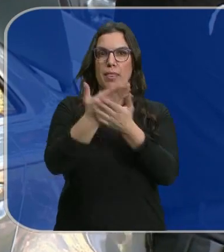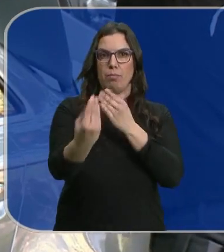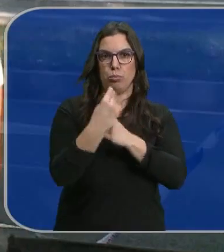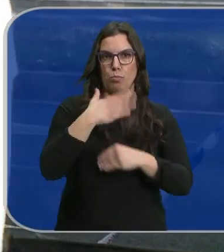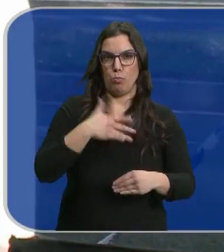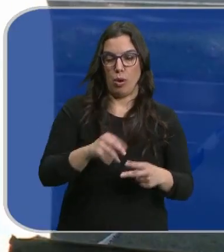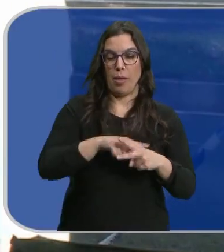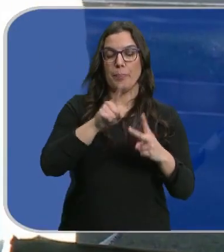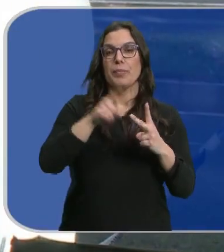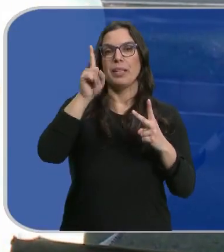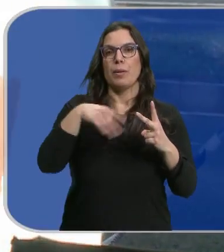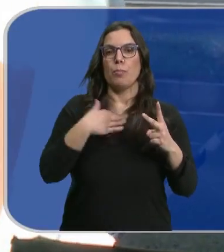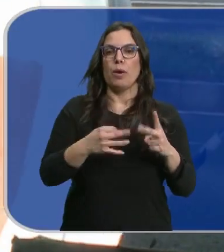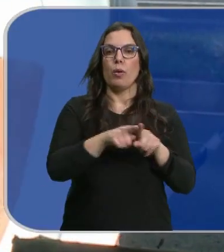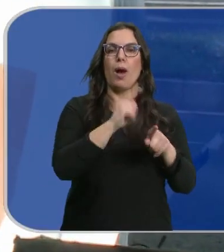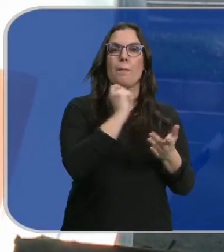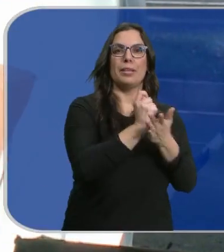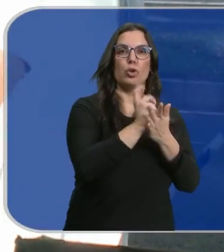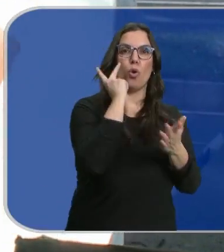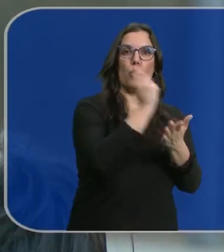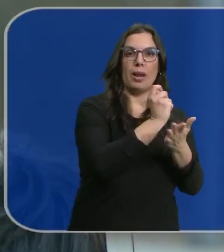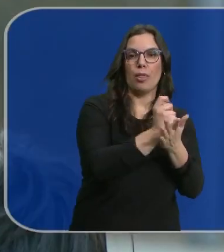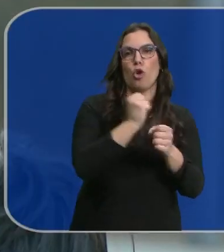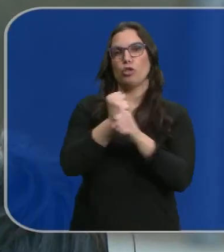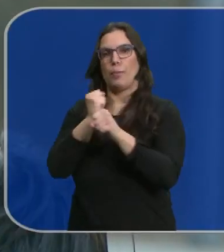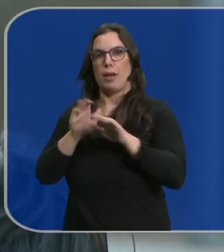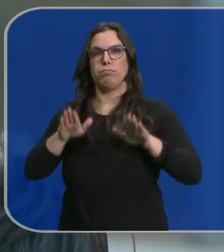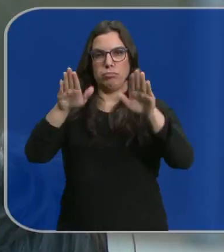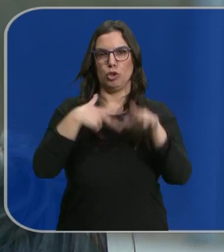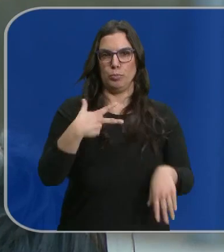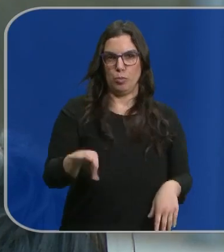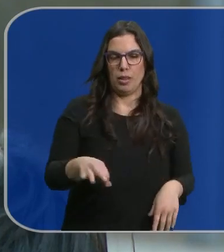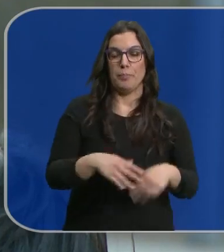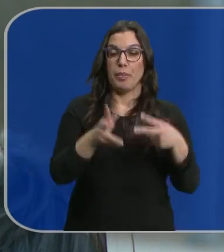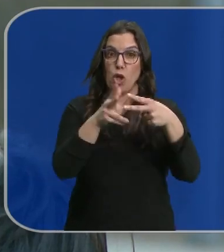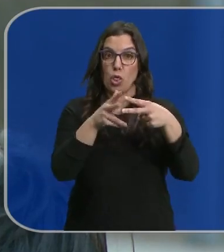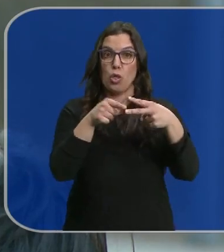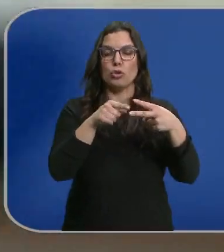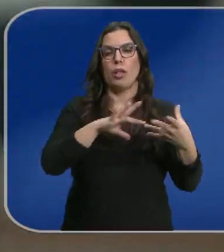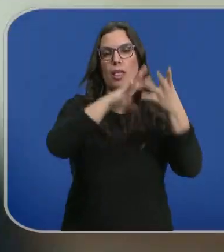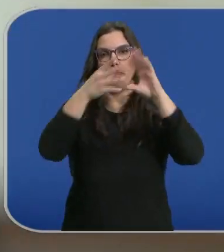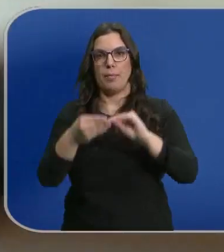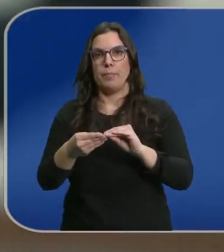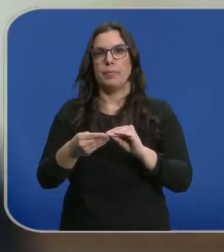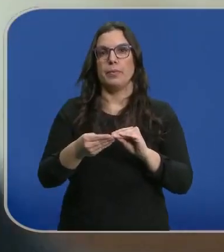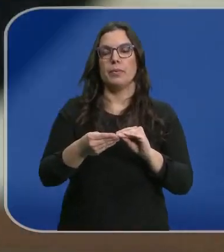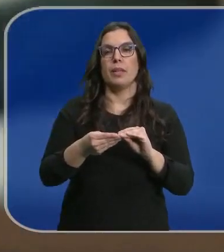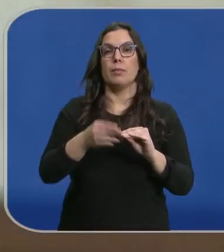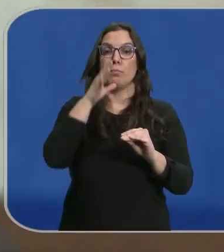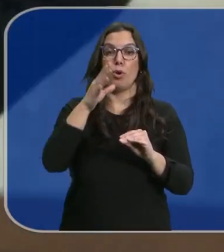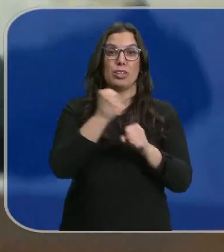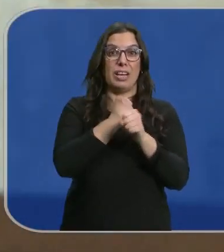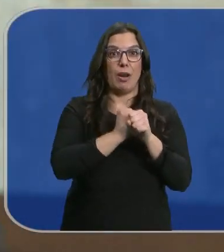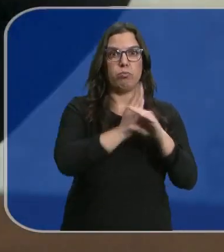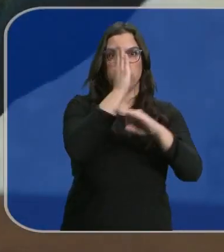y también permite compatibilizar la pensión de jubilación con la actividad creativa. Estas 2 medidas se adaptan a la intermitencia del sector